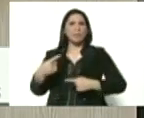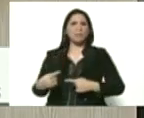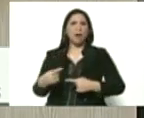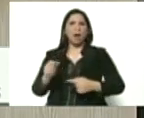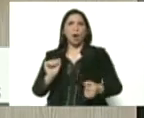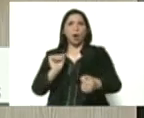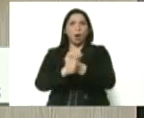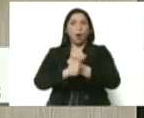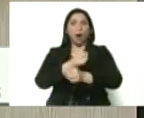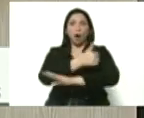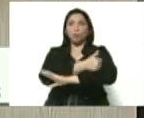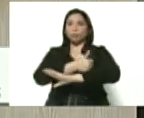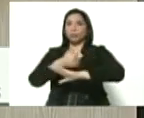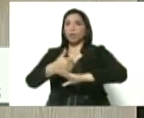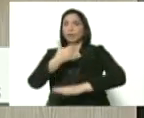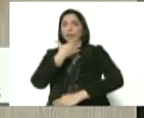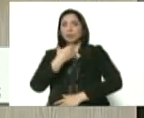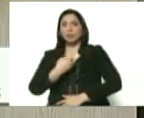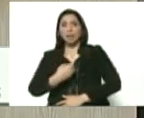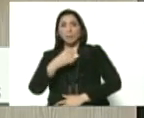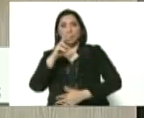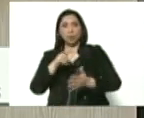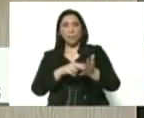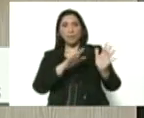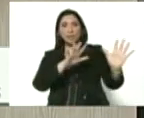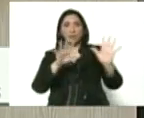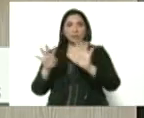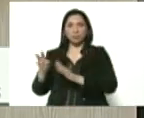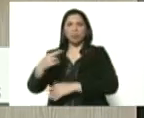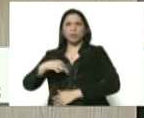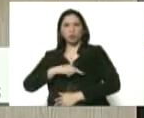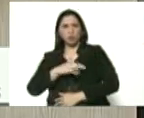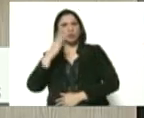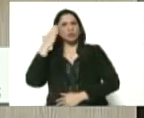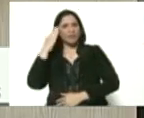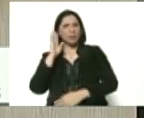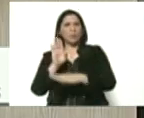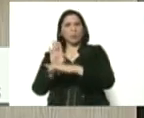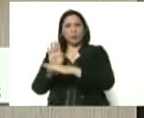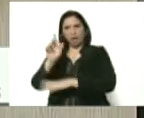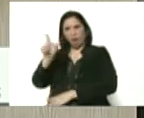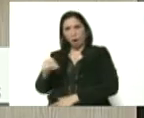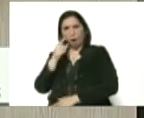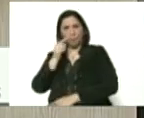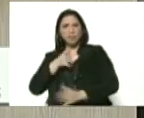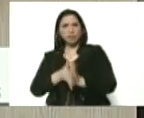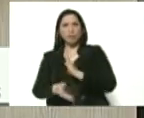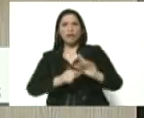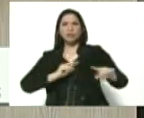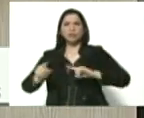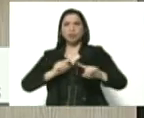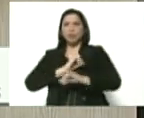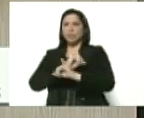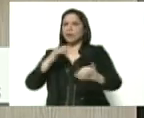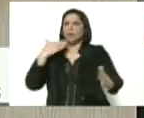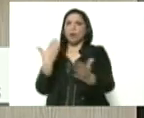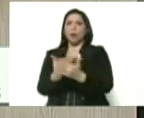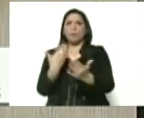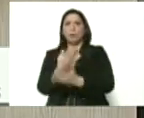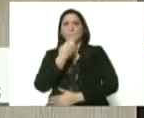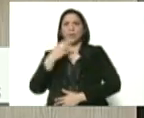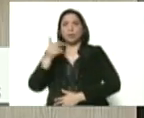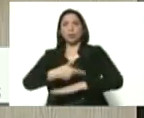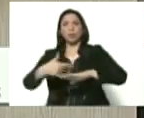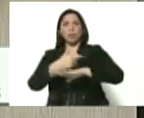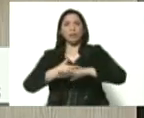retenido por las autoridades en diciembre de 2019. Nosotros creemos que es para protegerlo de las acciones que ya se había comprometido con el gobierno